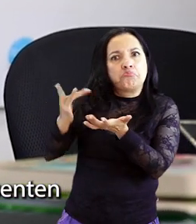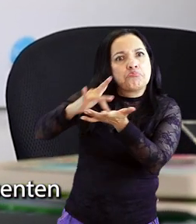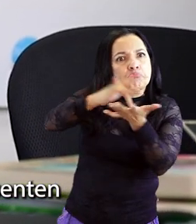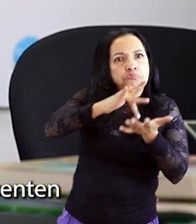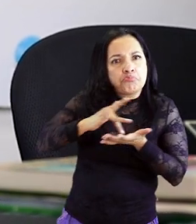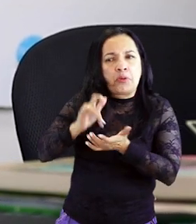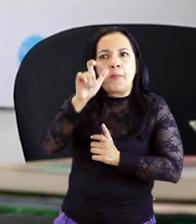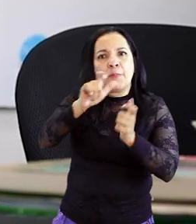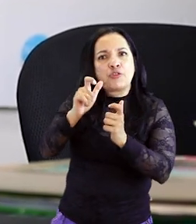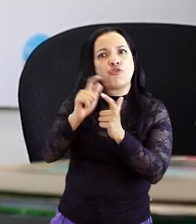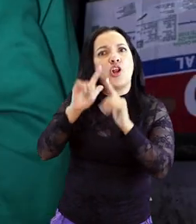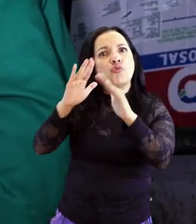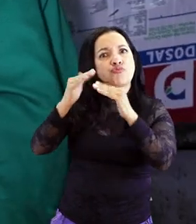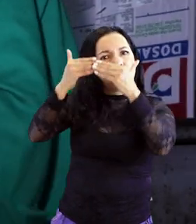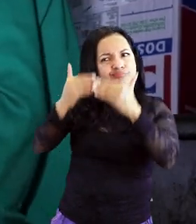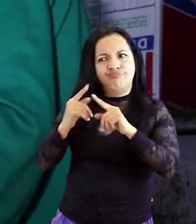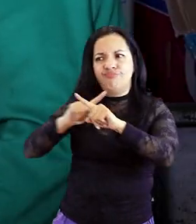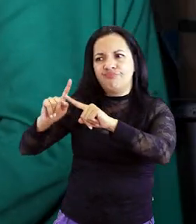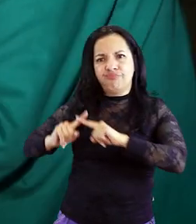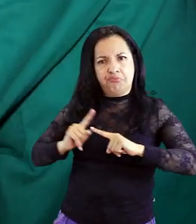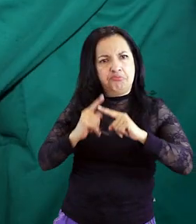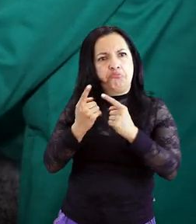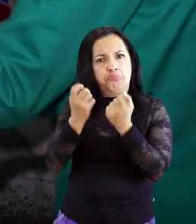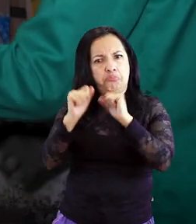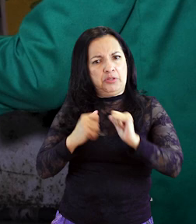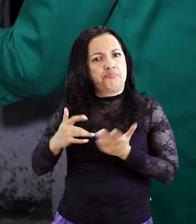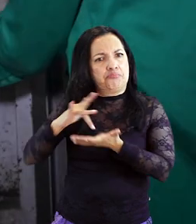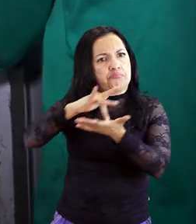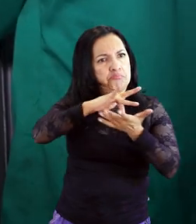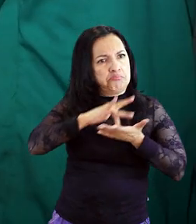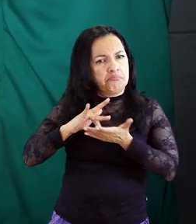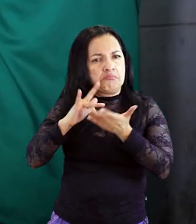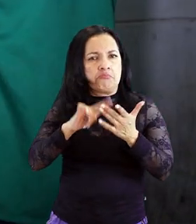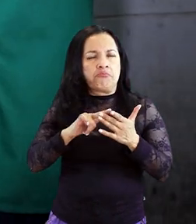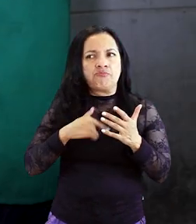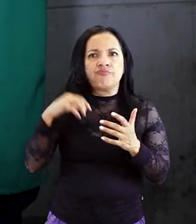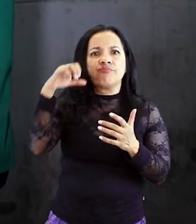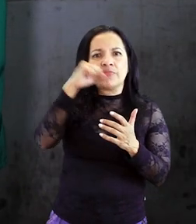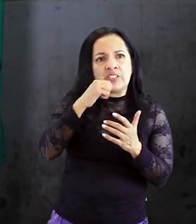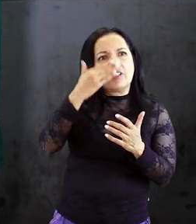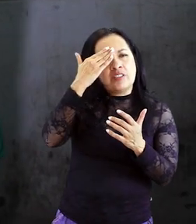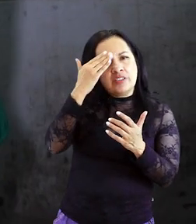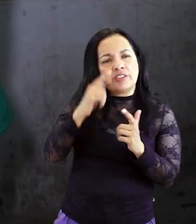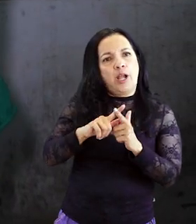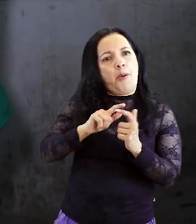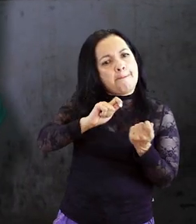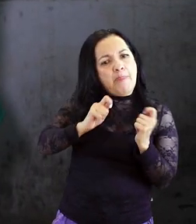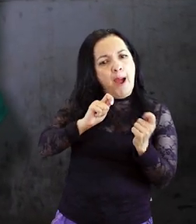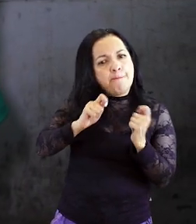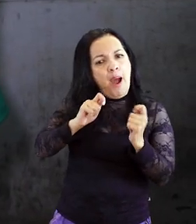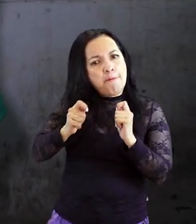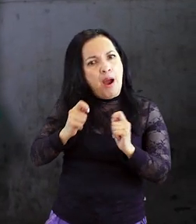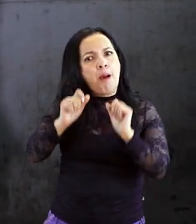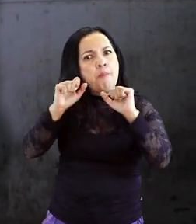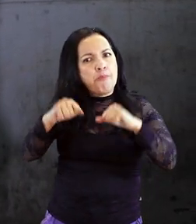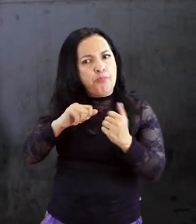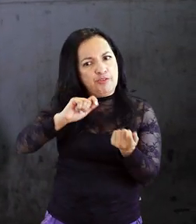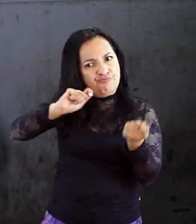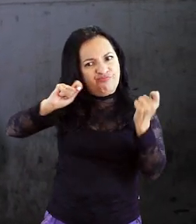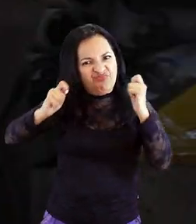se presenten personas con diferentes discapacidades. Estamos convencidos de que las pequeñas acciones generan